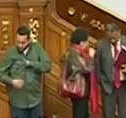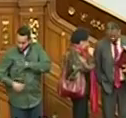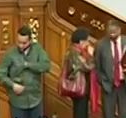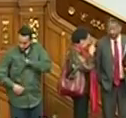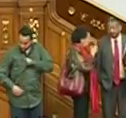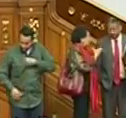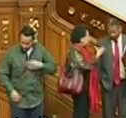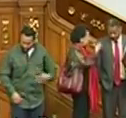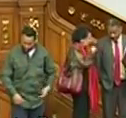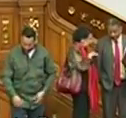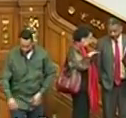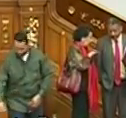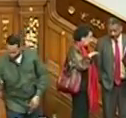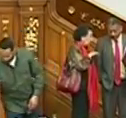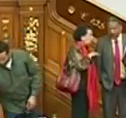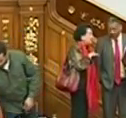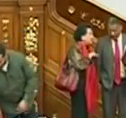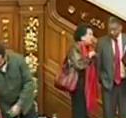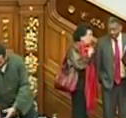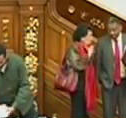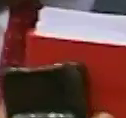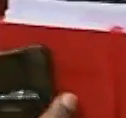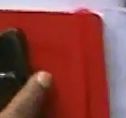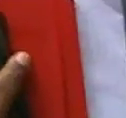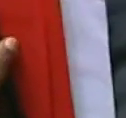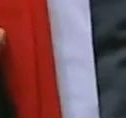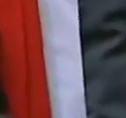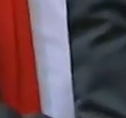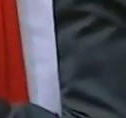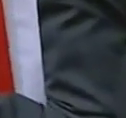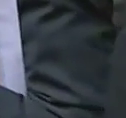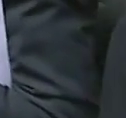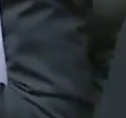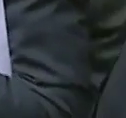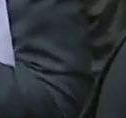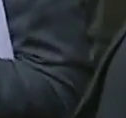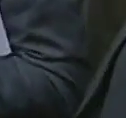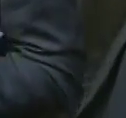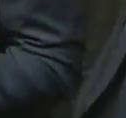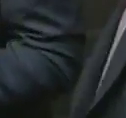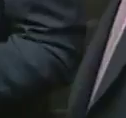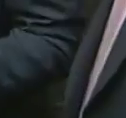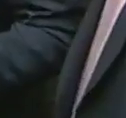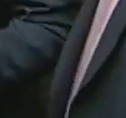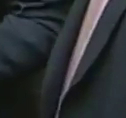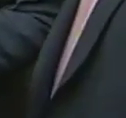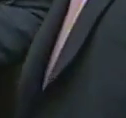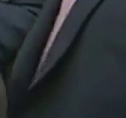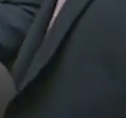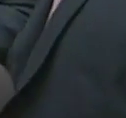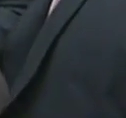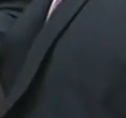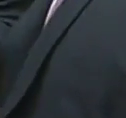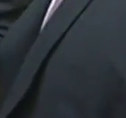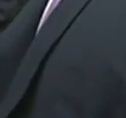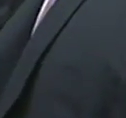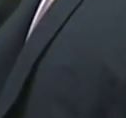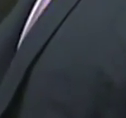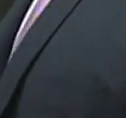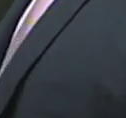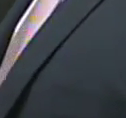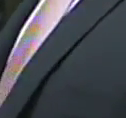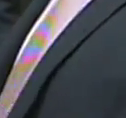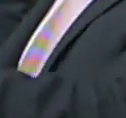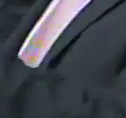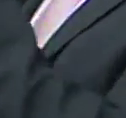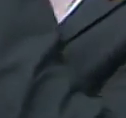en esta sesión Saúl Ortega, quien es constituyente y vocero de Relaciones Institucionales, quien indicó una